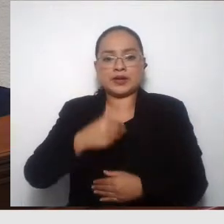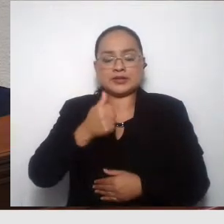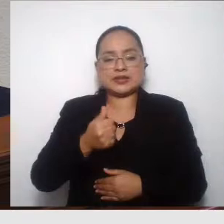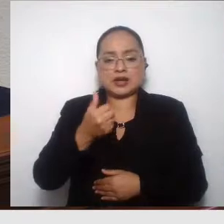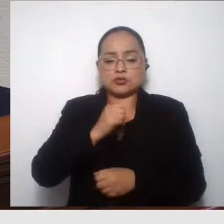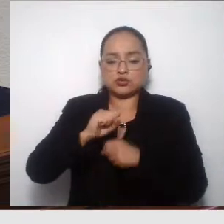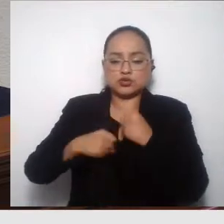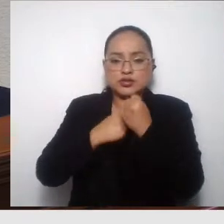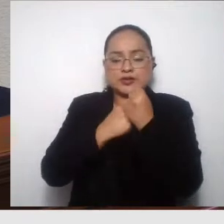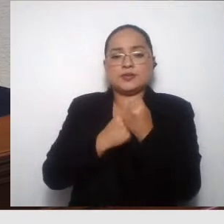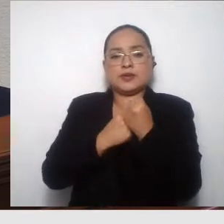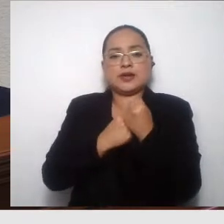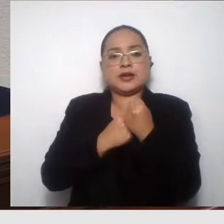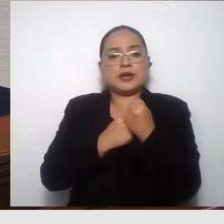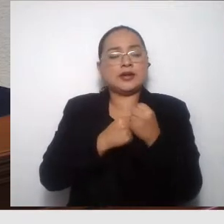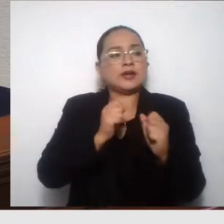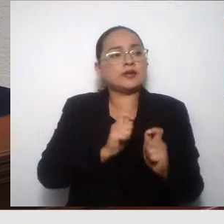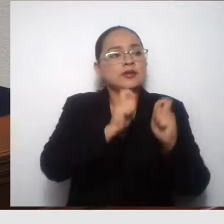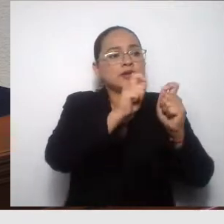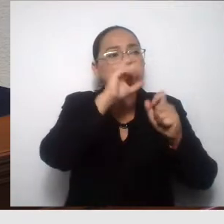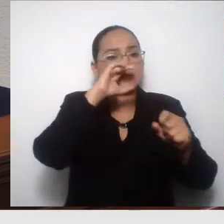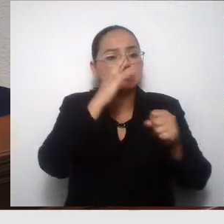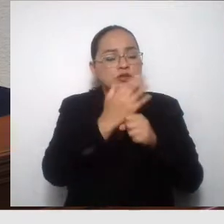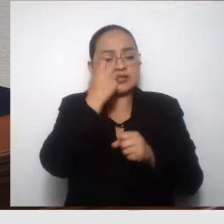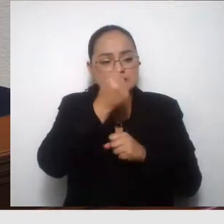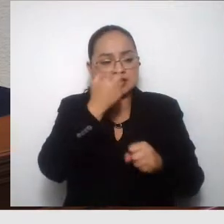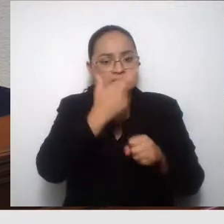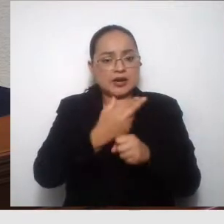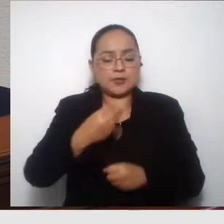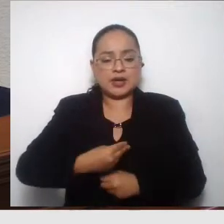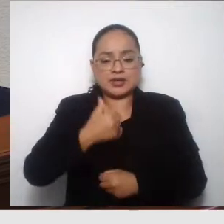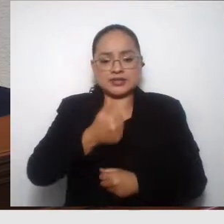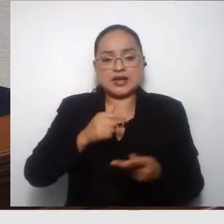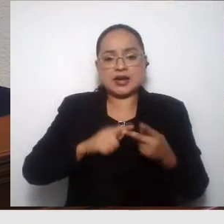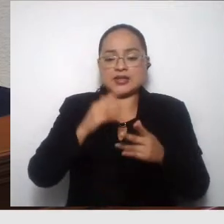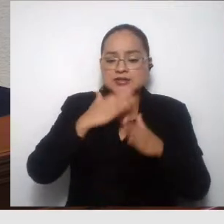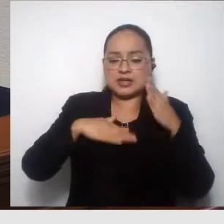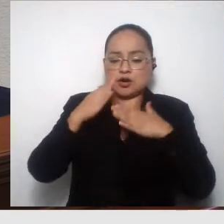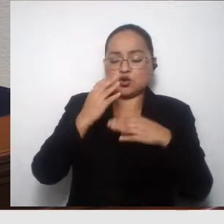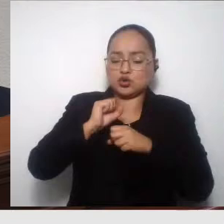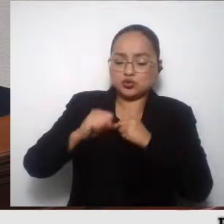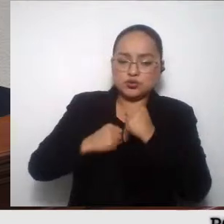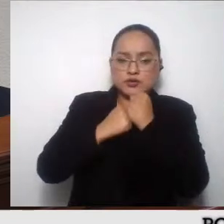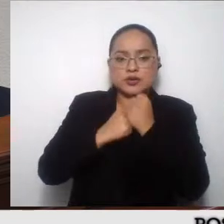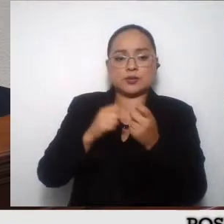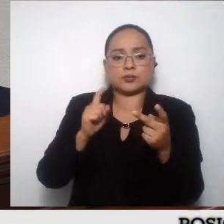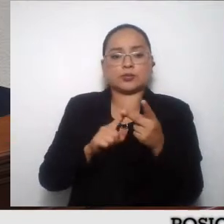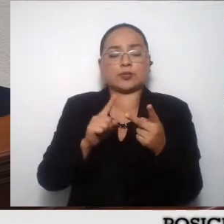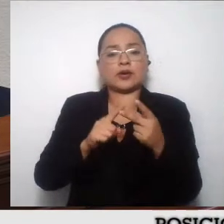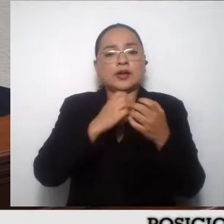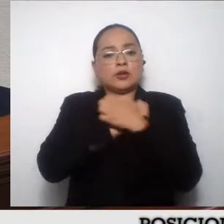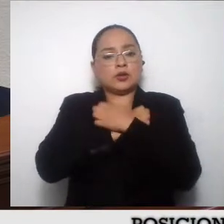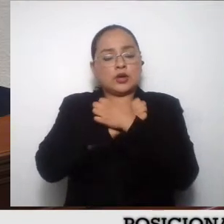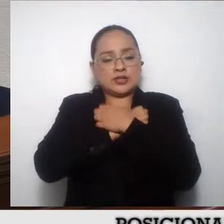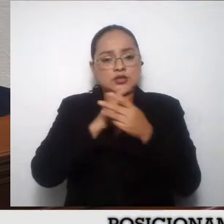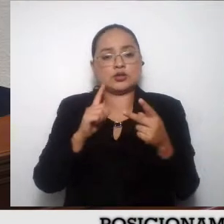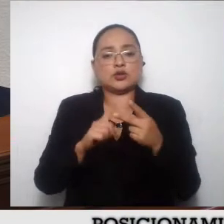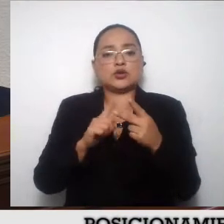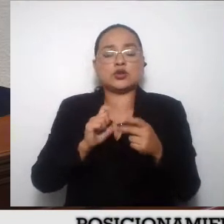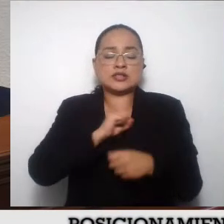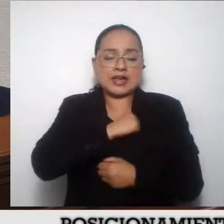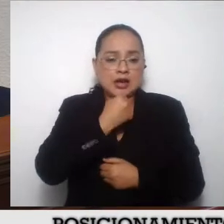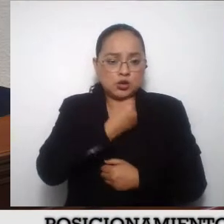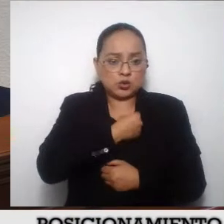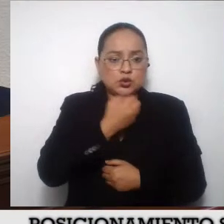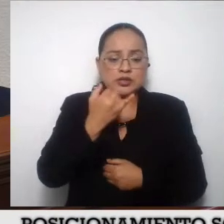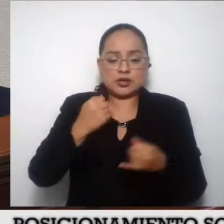mismo que estará a cargo de las secretarías de Bienestar y Desarrollo Sustentable, Educación Pública, Salud,